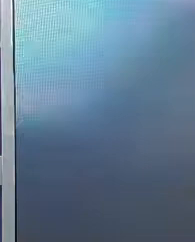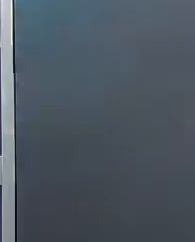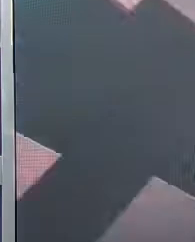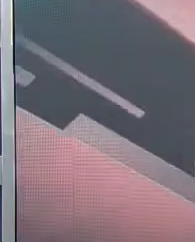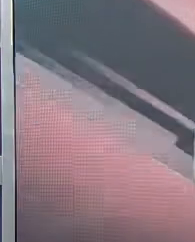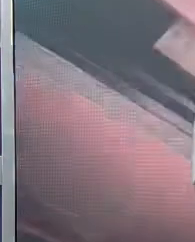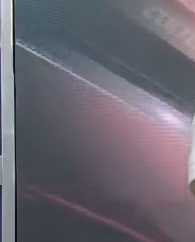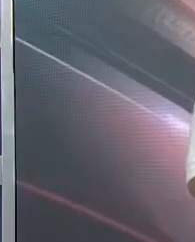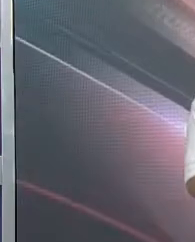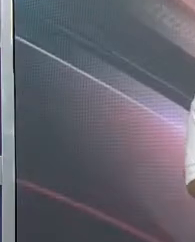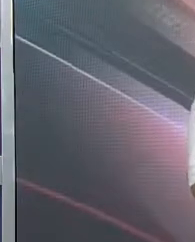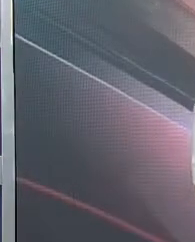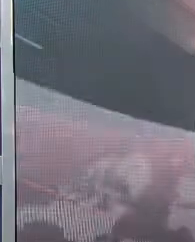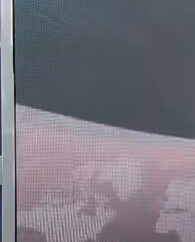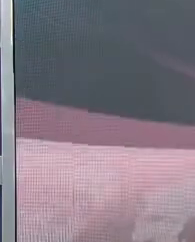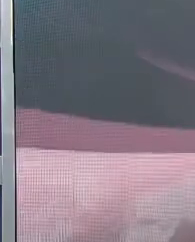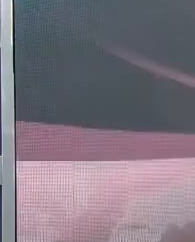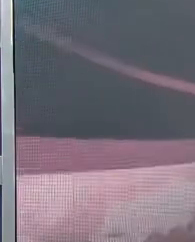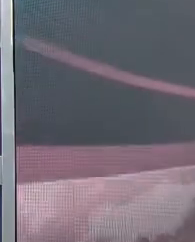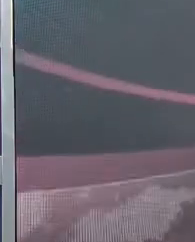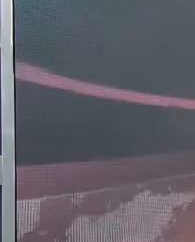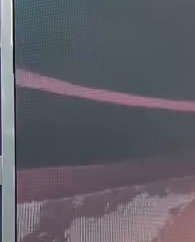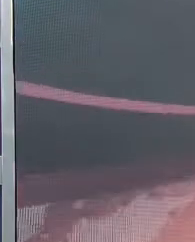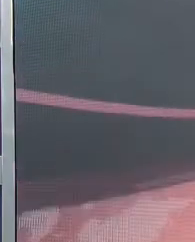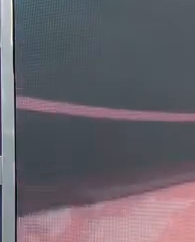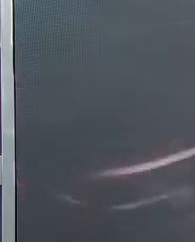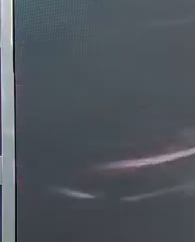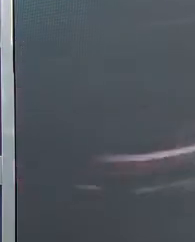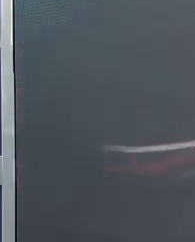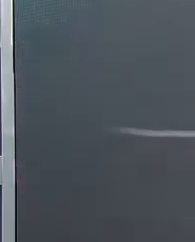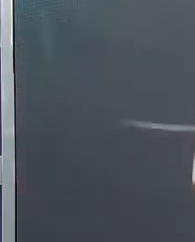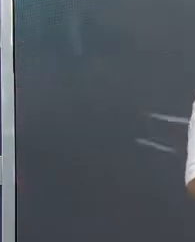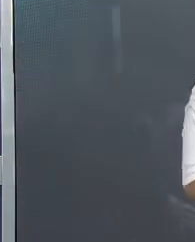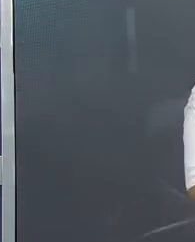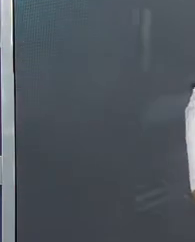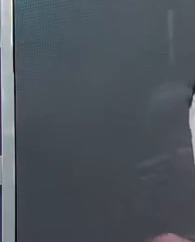Hasta luego. Hasta luego. Allí estábamos en comunicación con el director del IPB, Marcelo.